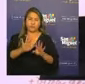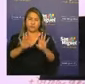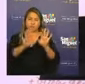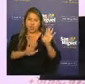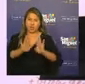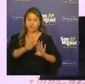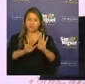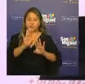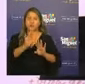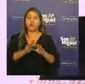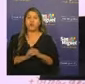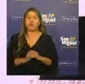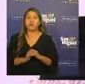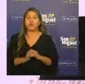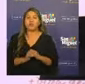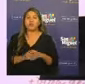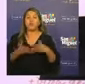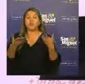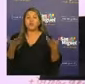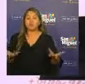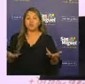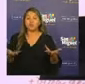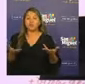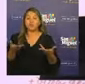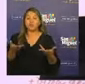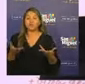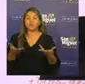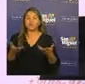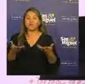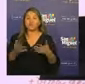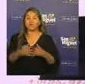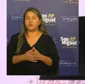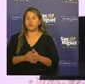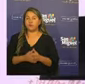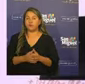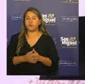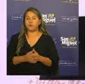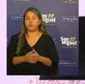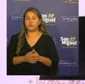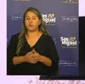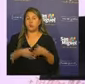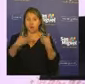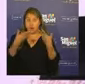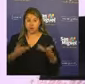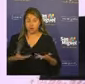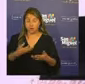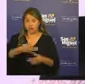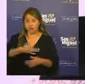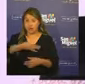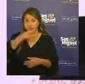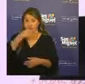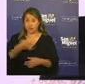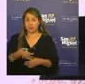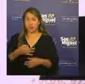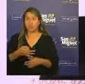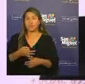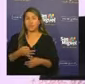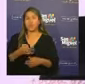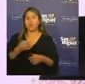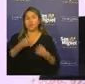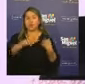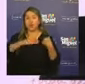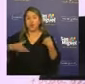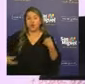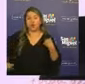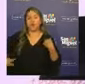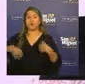Ahora, perdón, alcaldesa, que me haya desviado, pero imposible no hacerlo. Ahora, decirles que nosotros hemos dicho como gobierno de Santiago